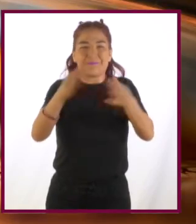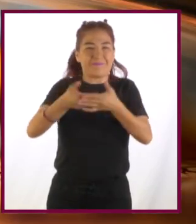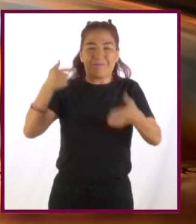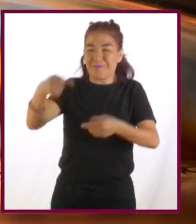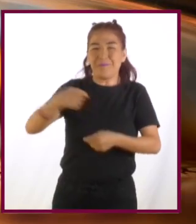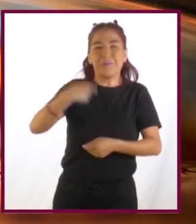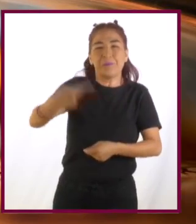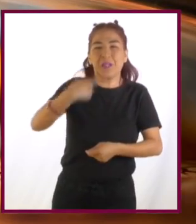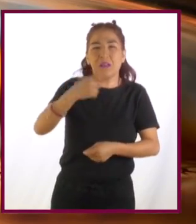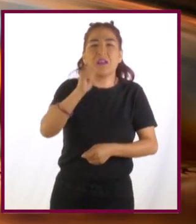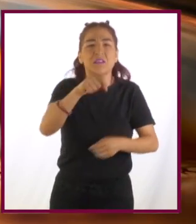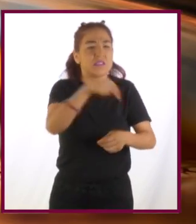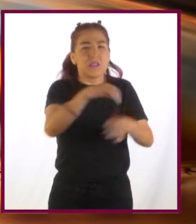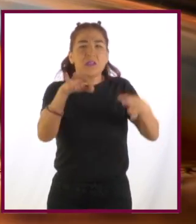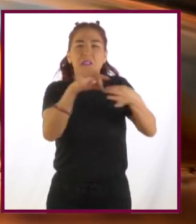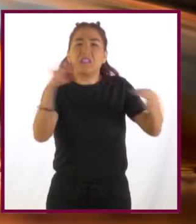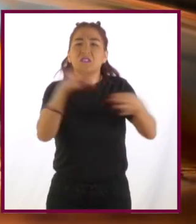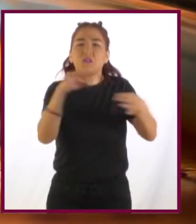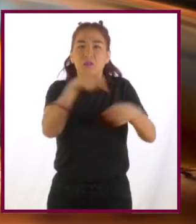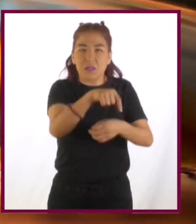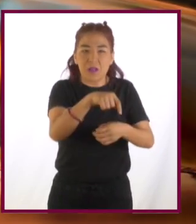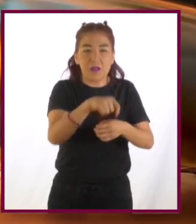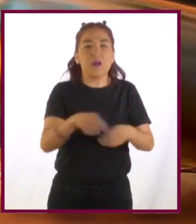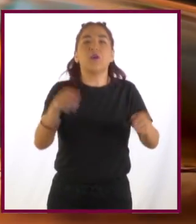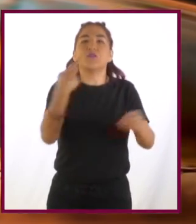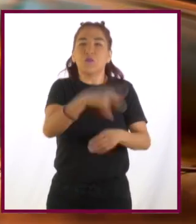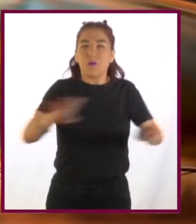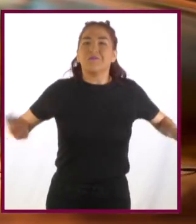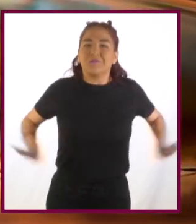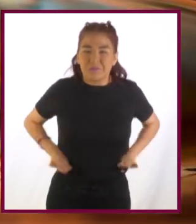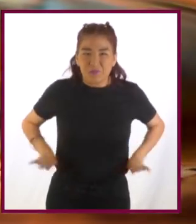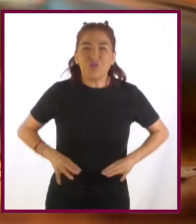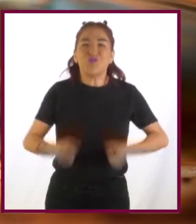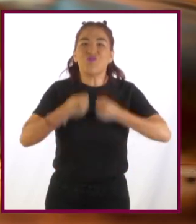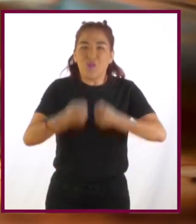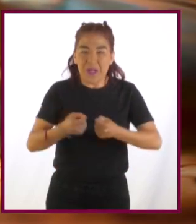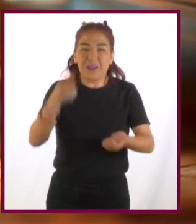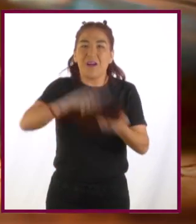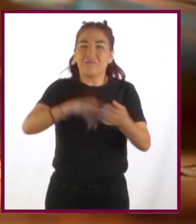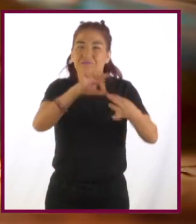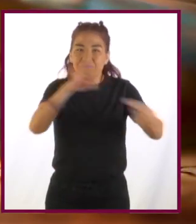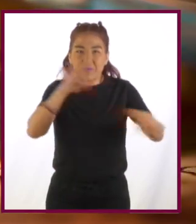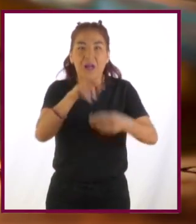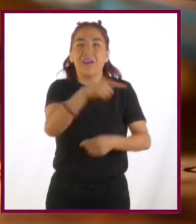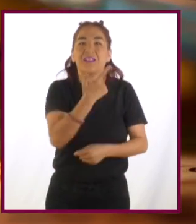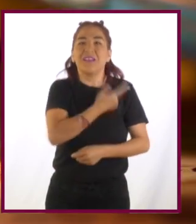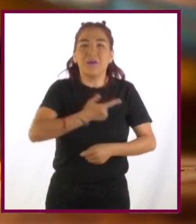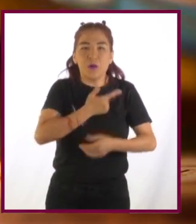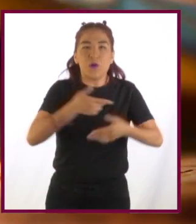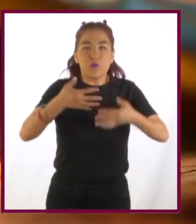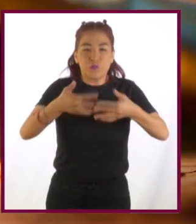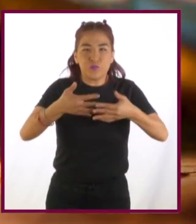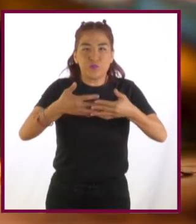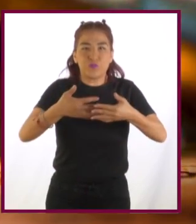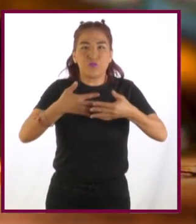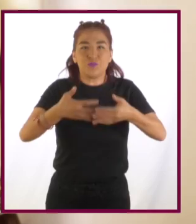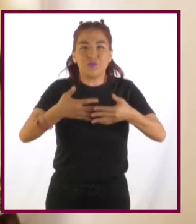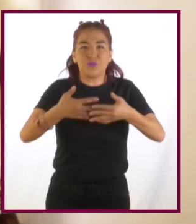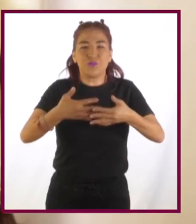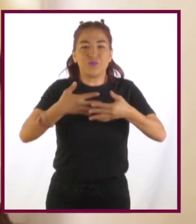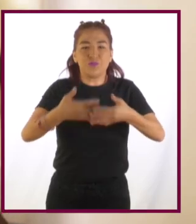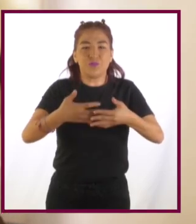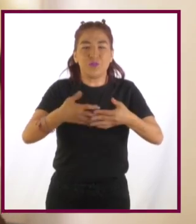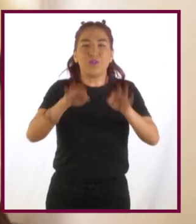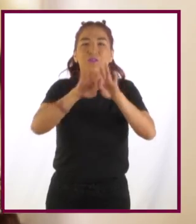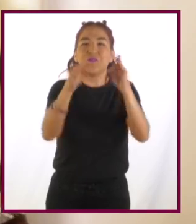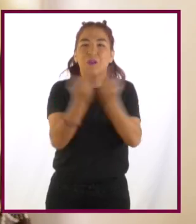decíamos en la pregunta anterior, ese resorte, por tener características de rigidez, de elasticidad, le gusta vibrar